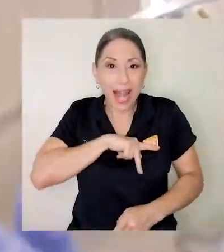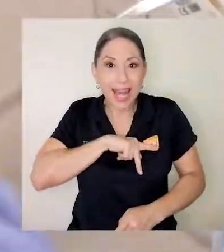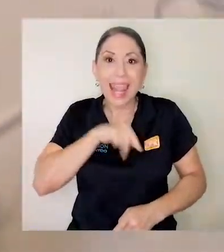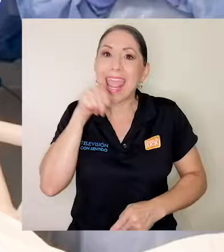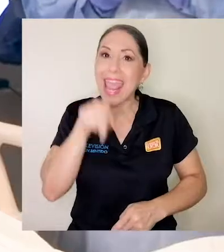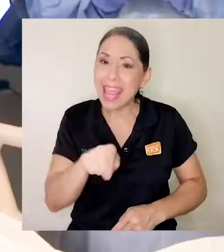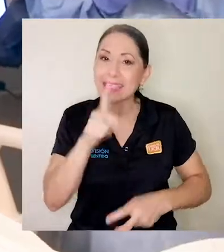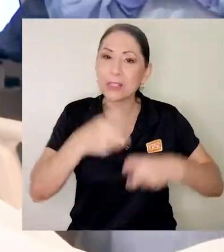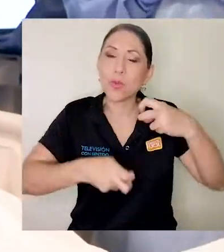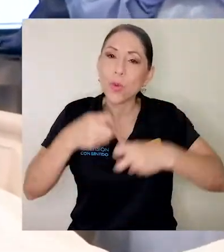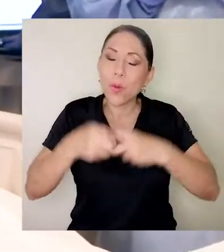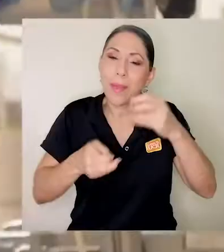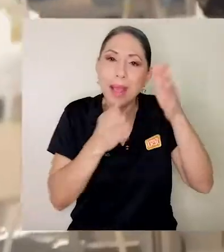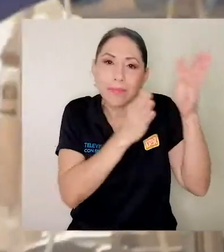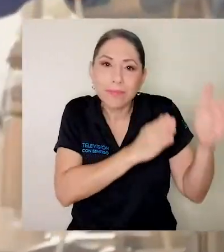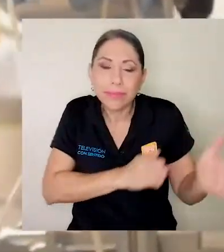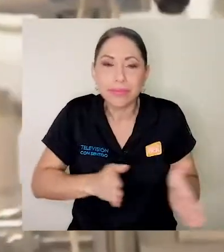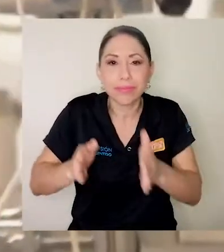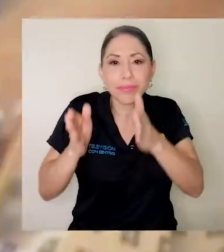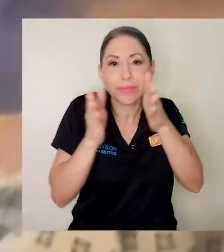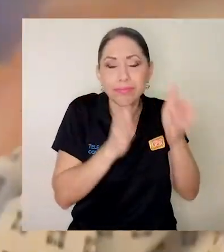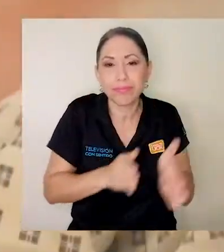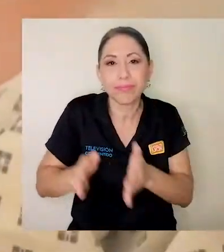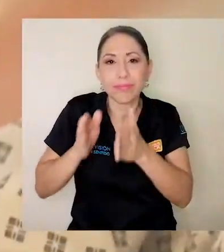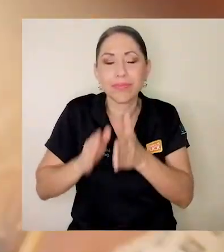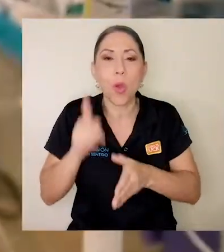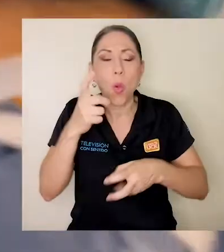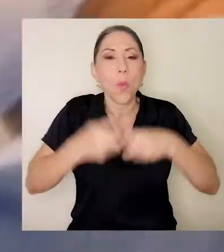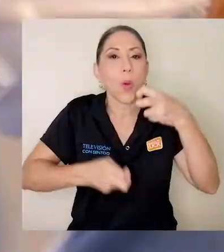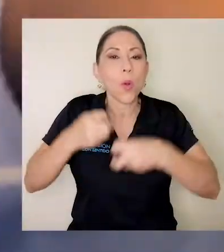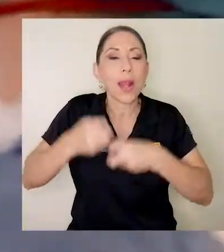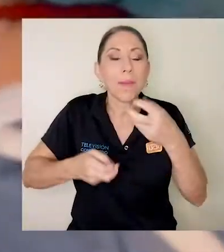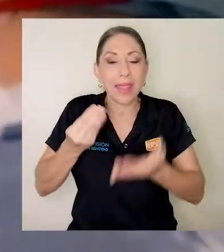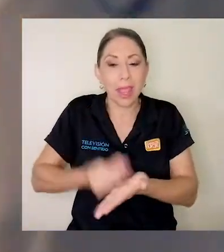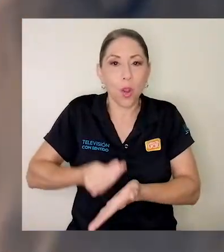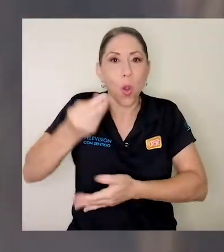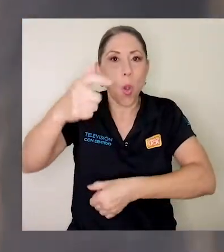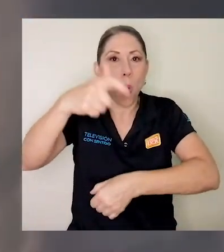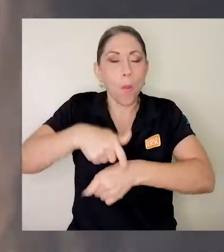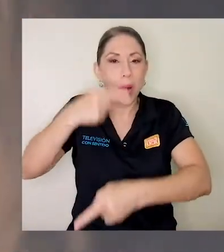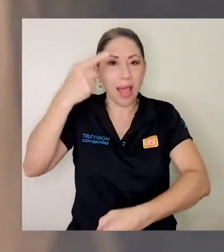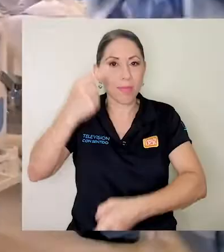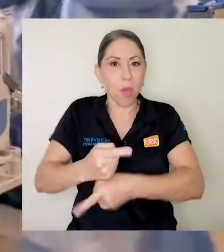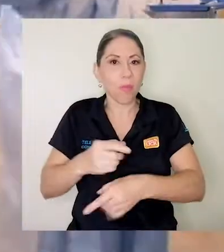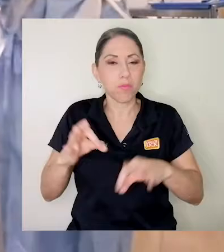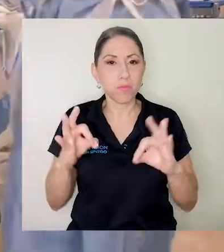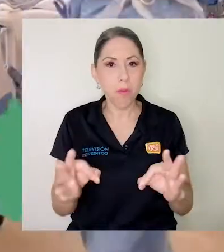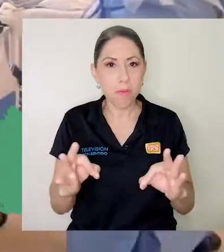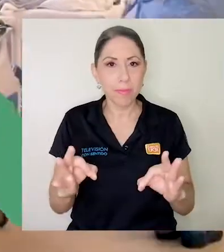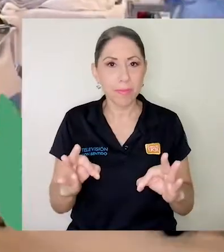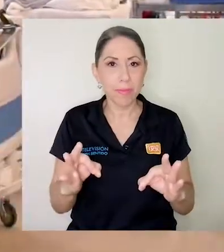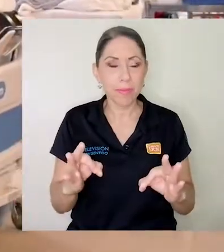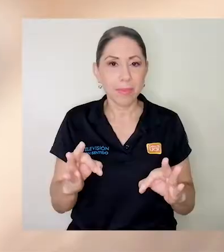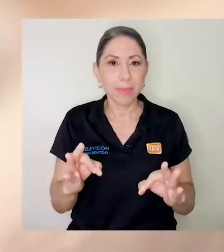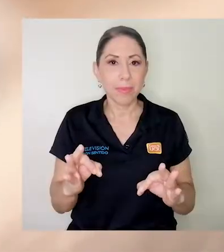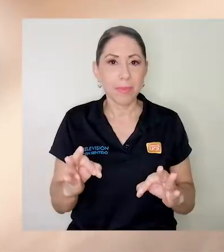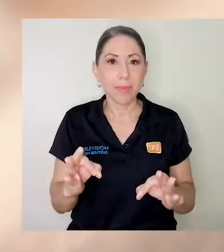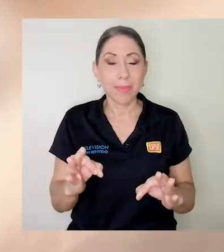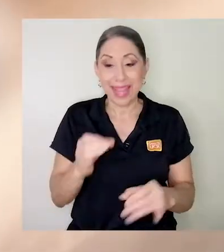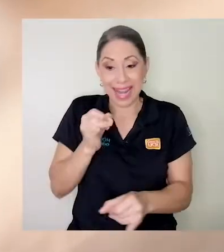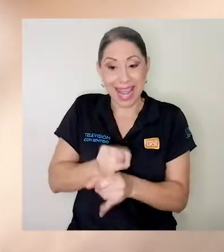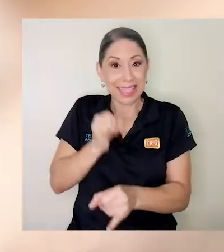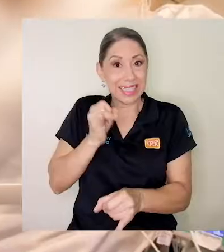logístico, es un problema de planificación y de compra oportuna, del cual